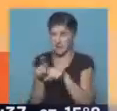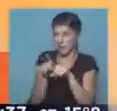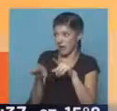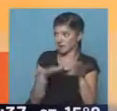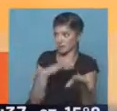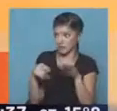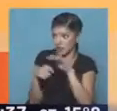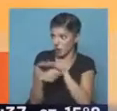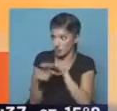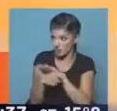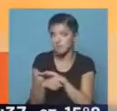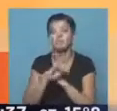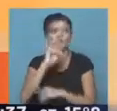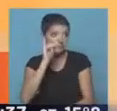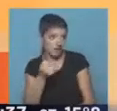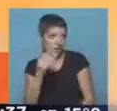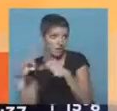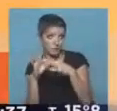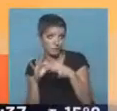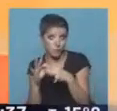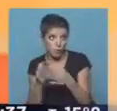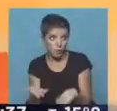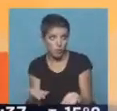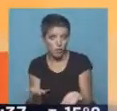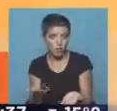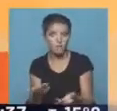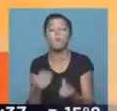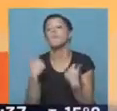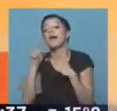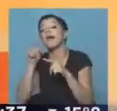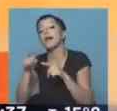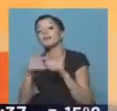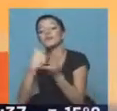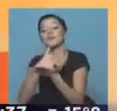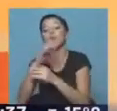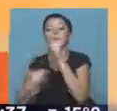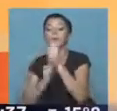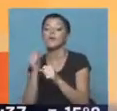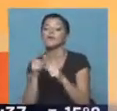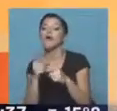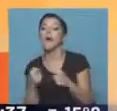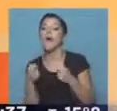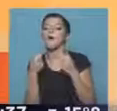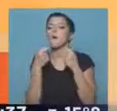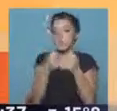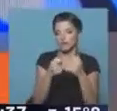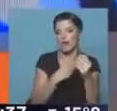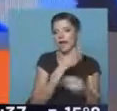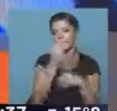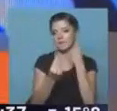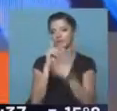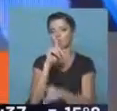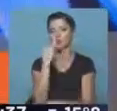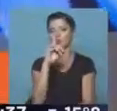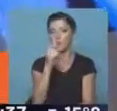línea de corrupción, está en la misma porque es cómplice, bueno, ese empresariado quizá le dé la venia para ser candidato.